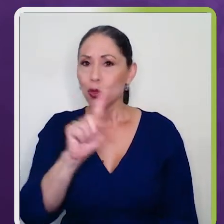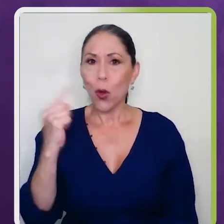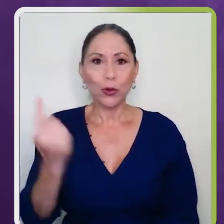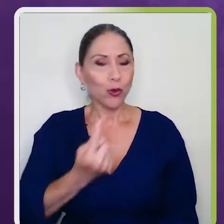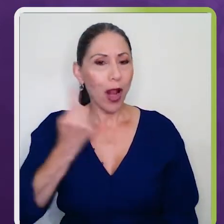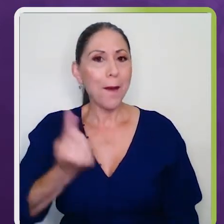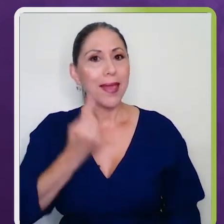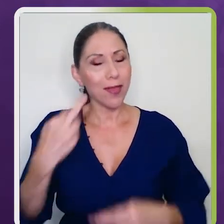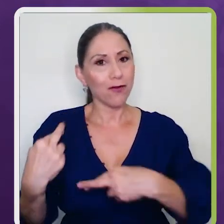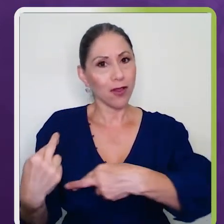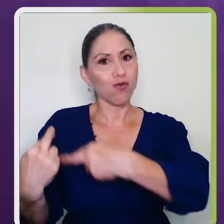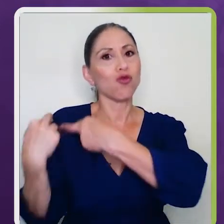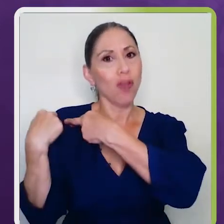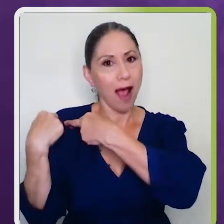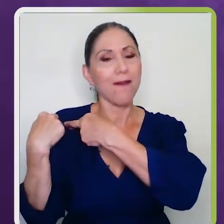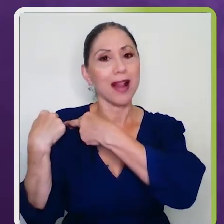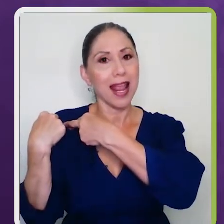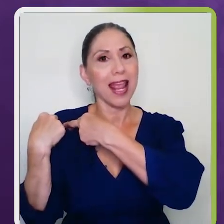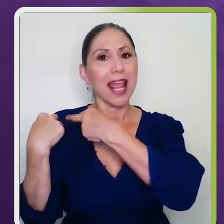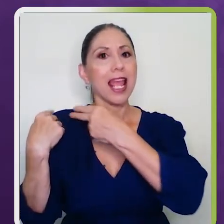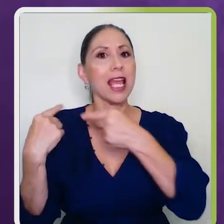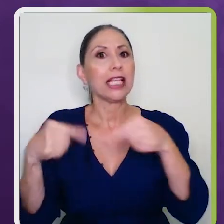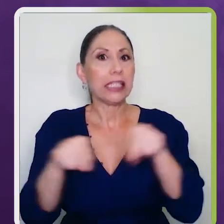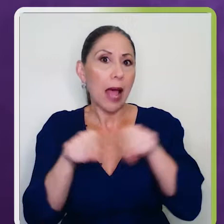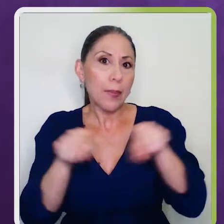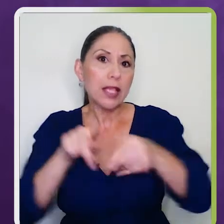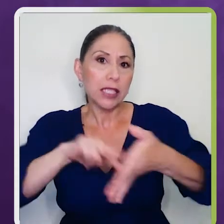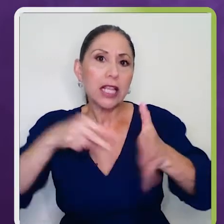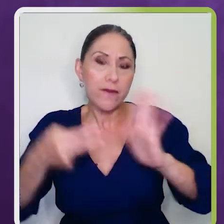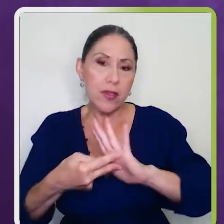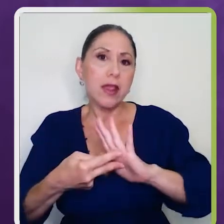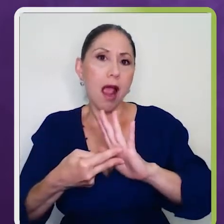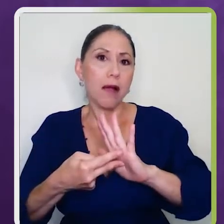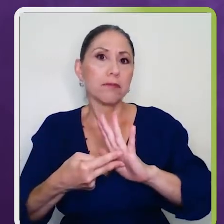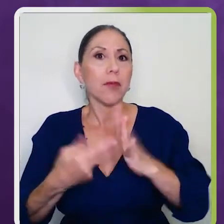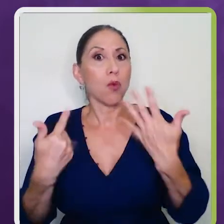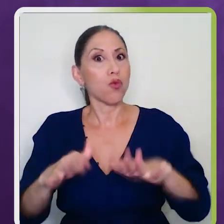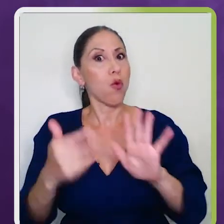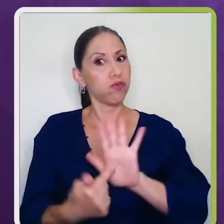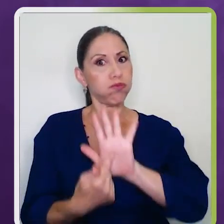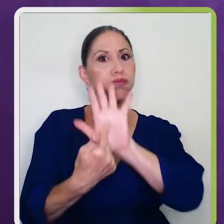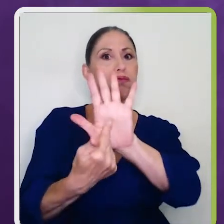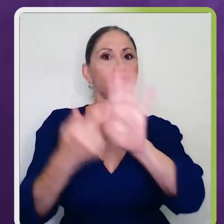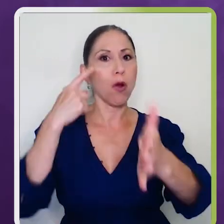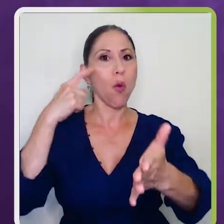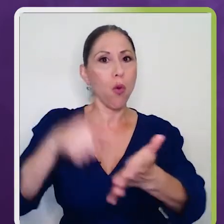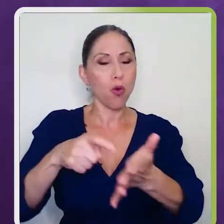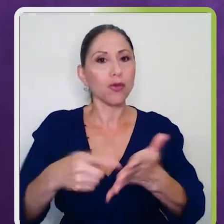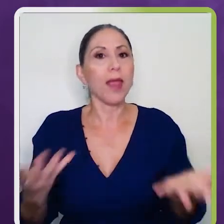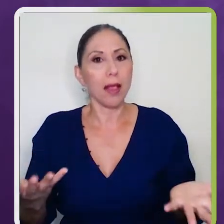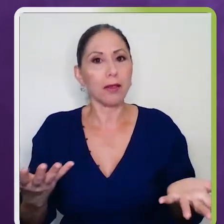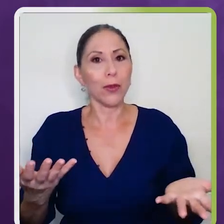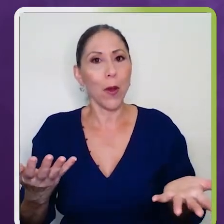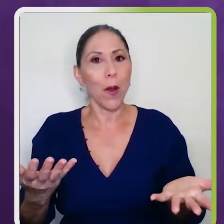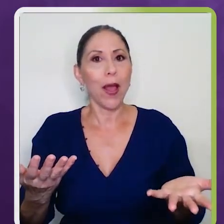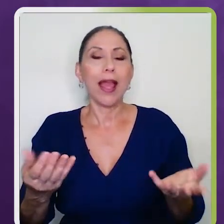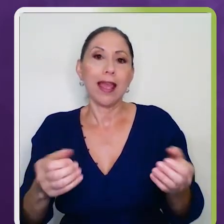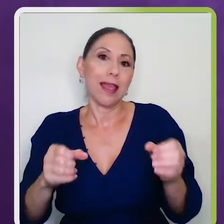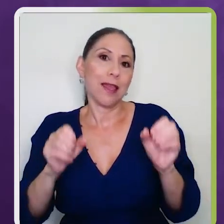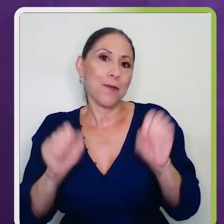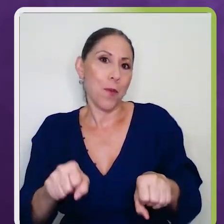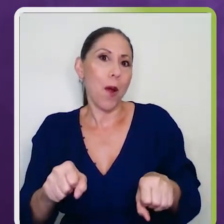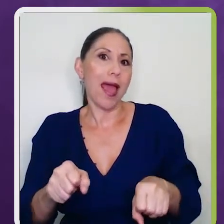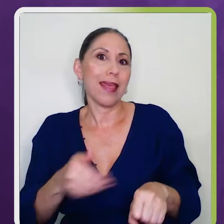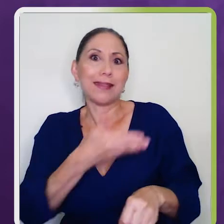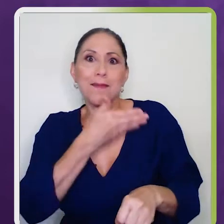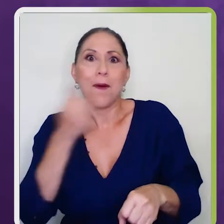solamente responsable, como lo decía Jacqueline, sino que está trayendo reconocimiento y que eso potencialmente pues, puede hacer más